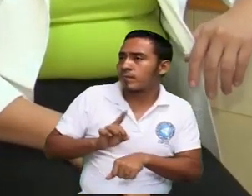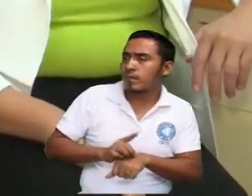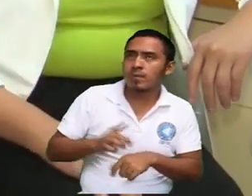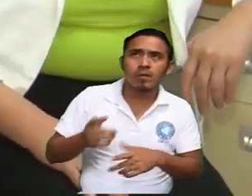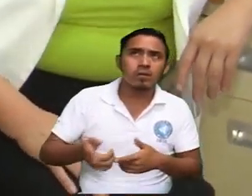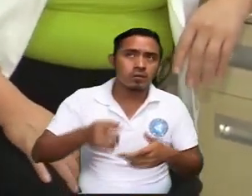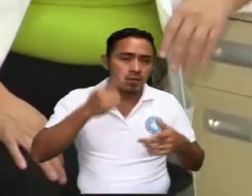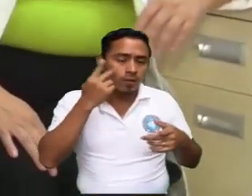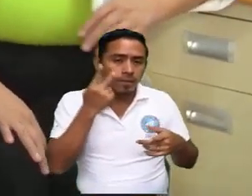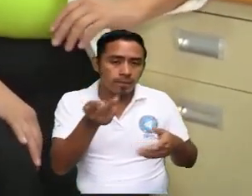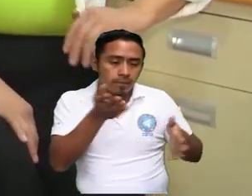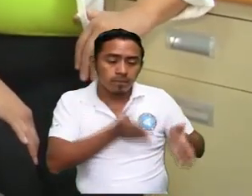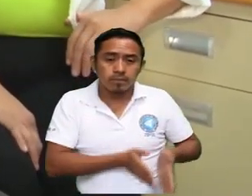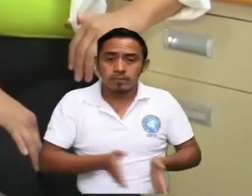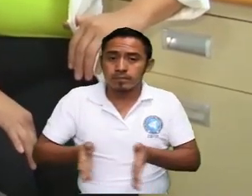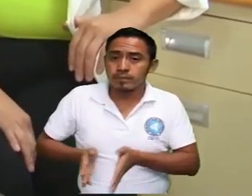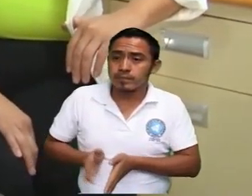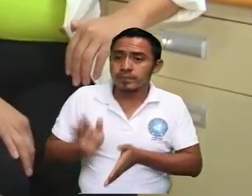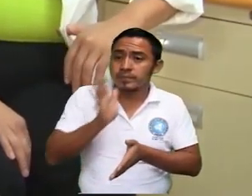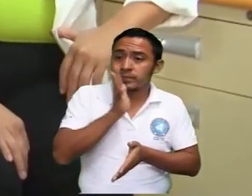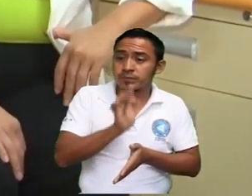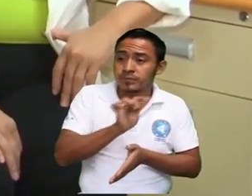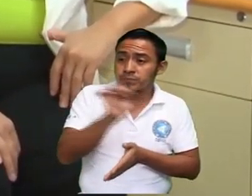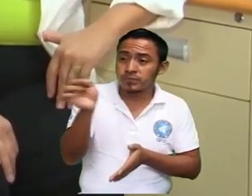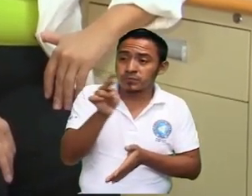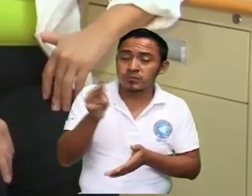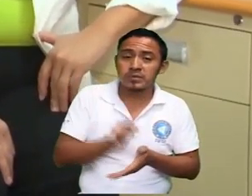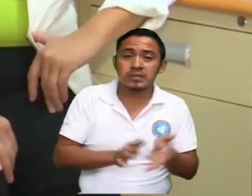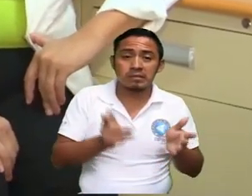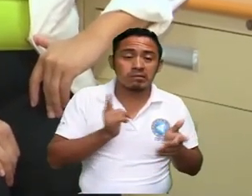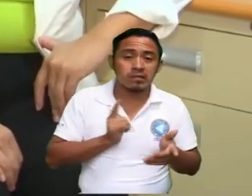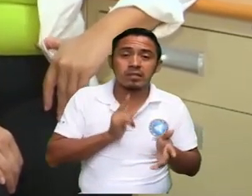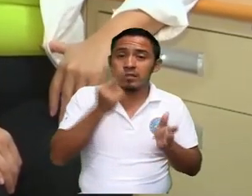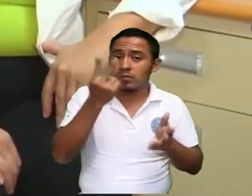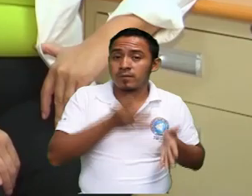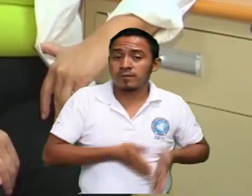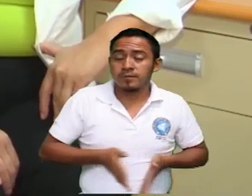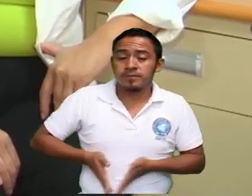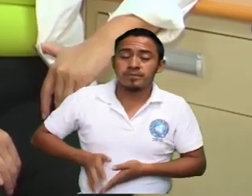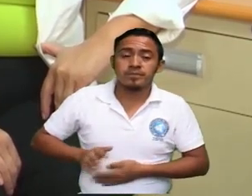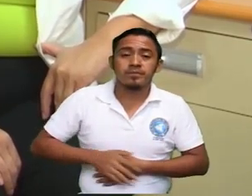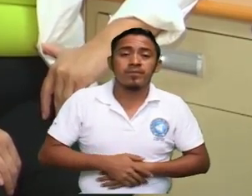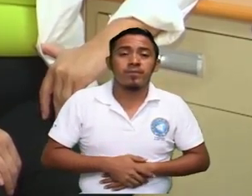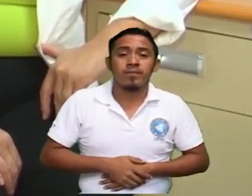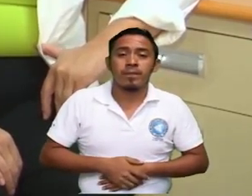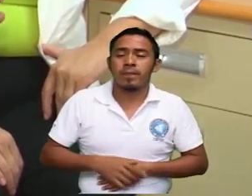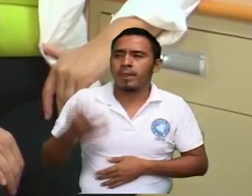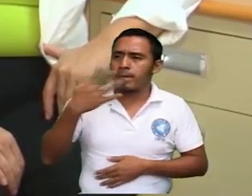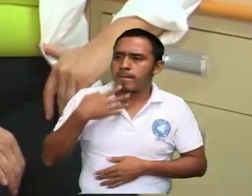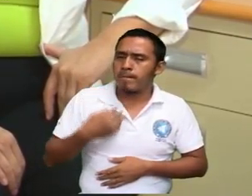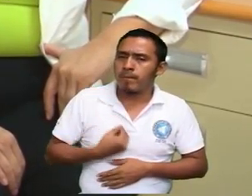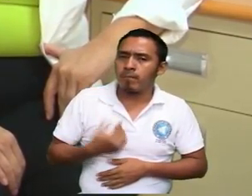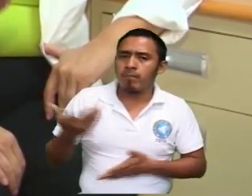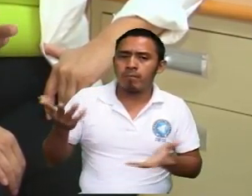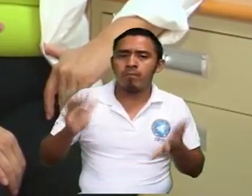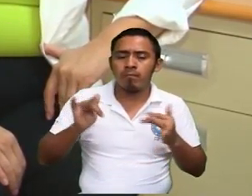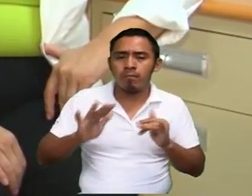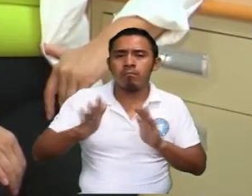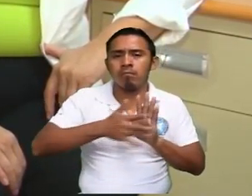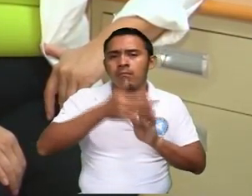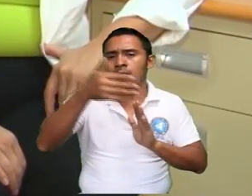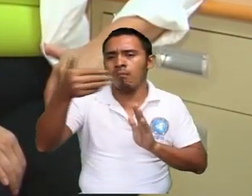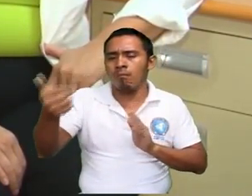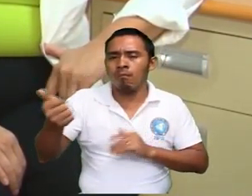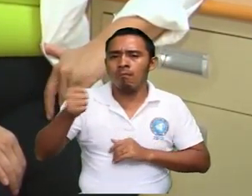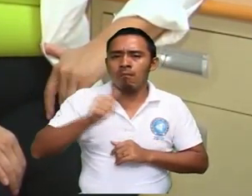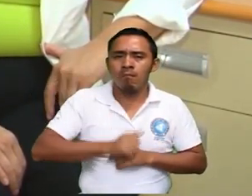teníamos ahí a los muchachos que tienen dos gemelitos. Esta estrategia me está diciendo que ya la comparten otras unidades de salud